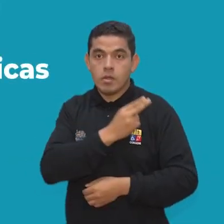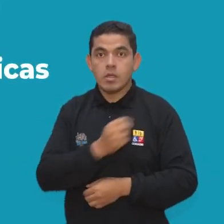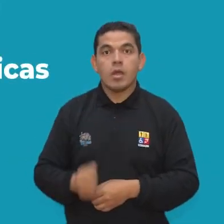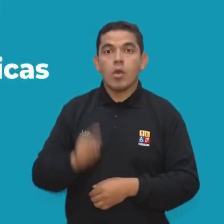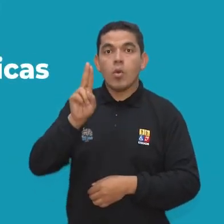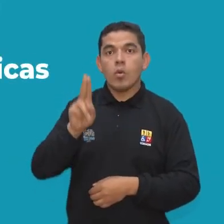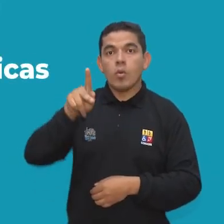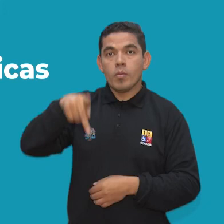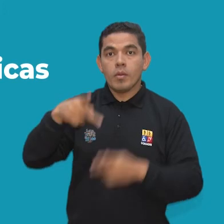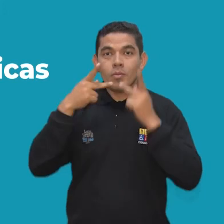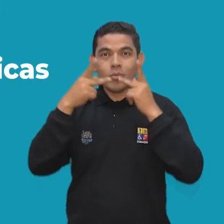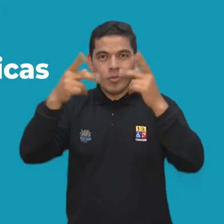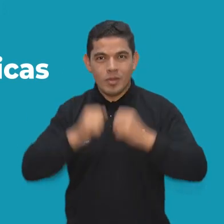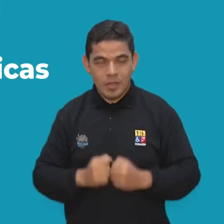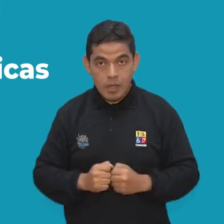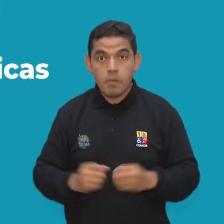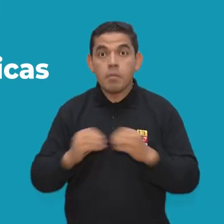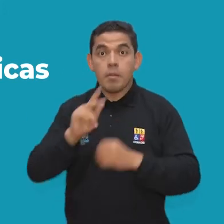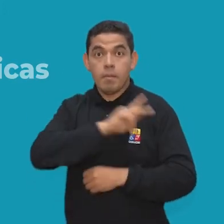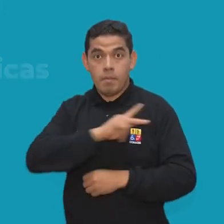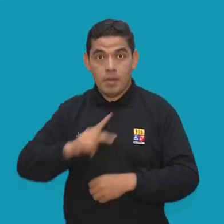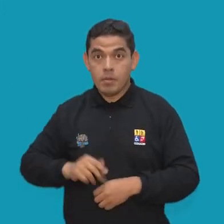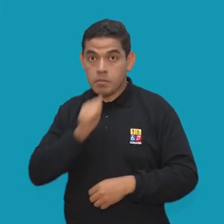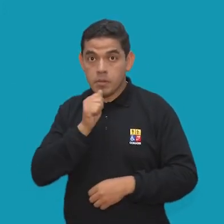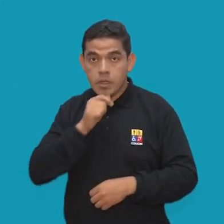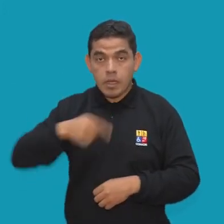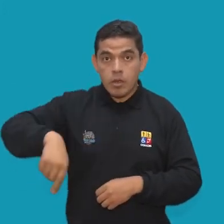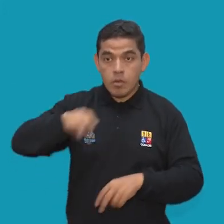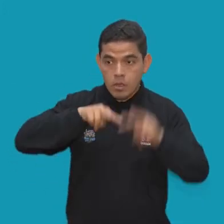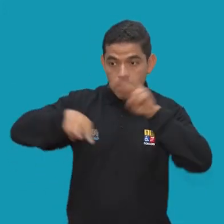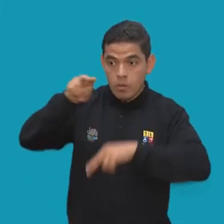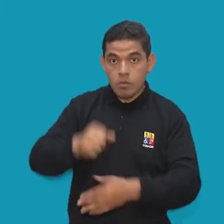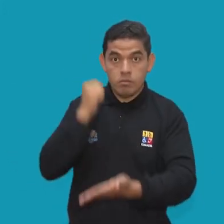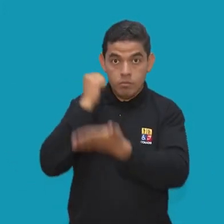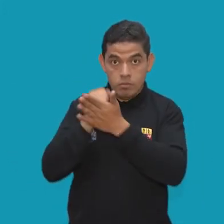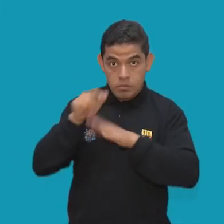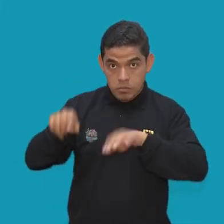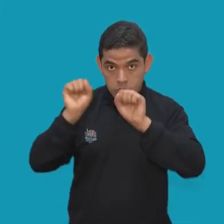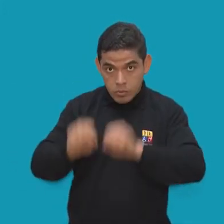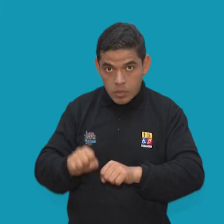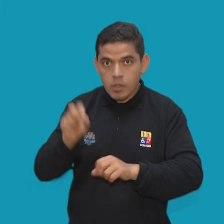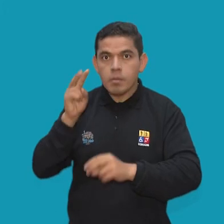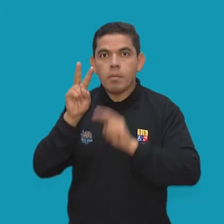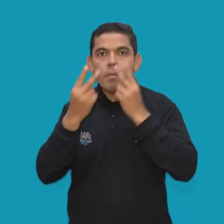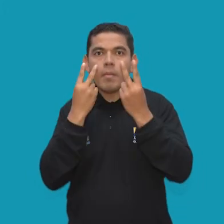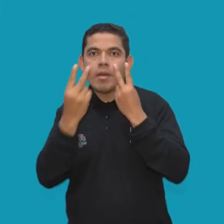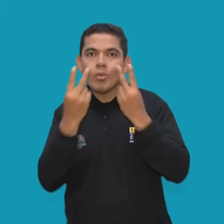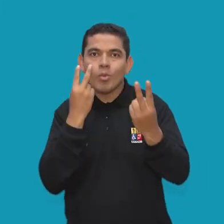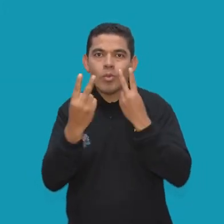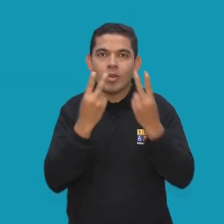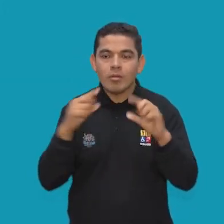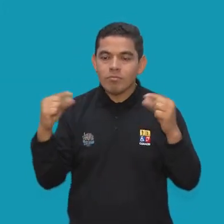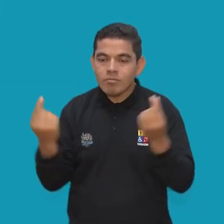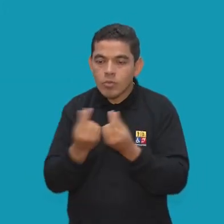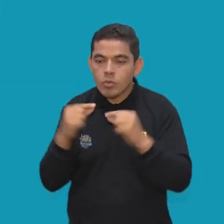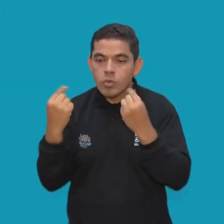universidades, escuelas politécnicas públicas y particulares, debidamente evaluadas y acreditadas, a conformar vedurías ciudadanas para